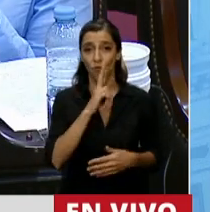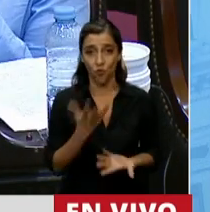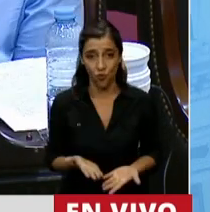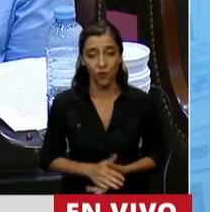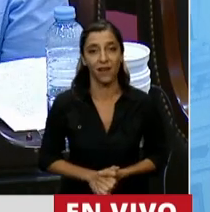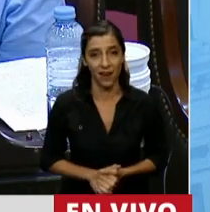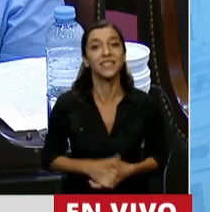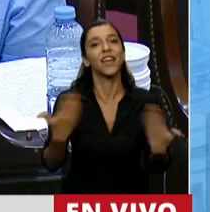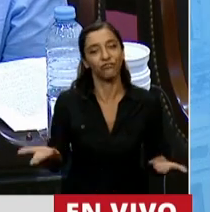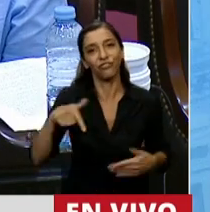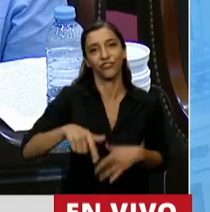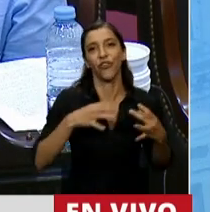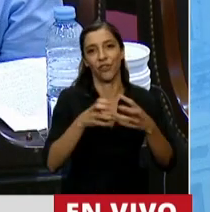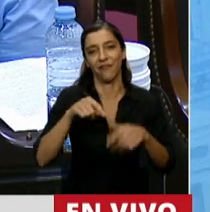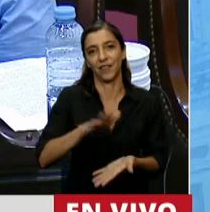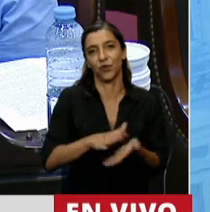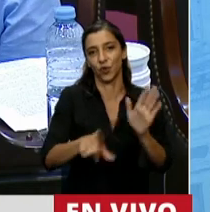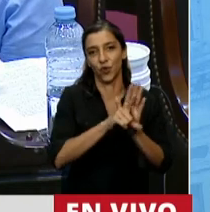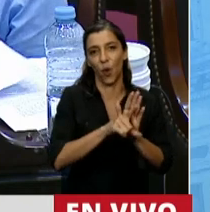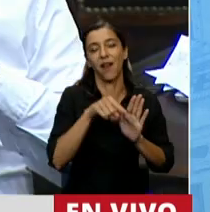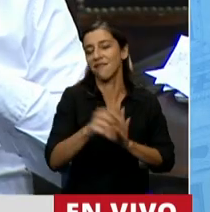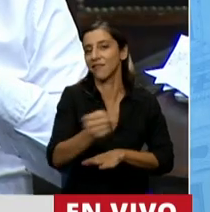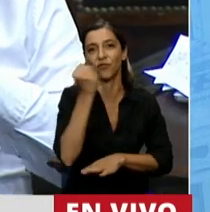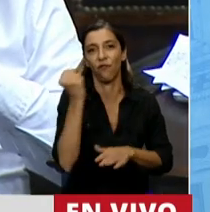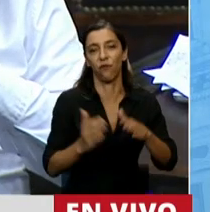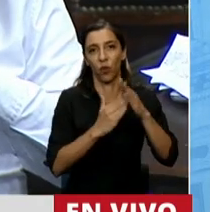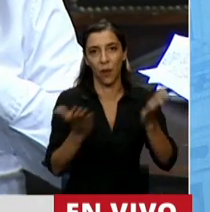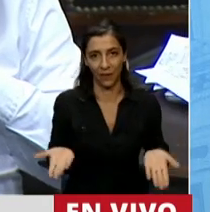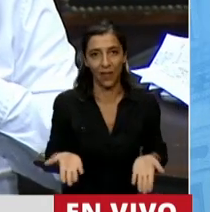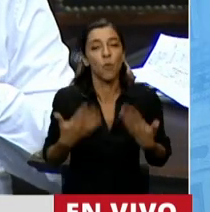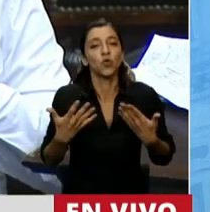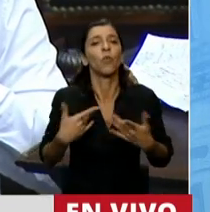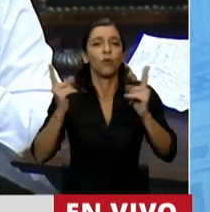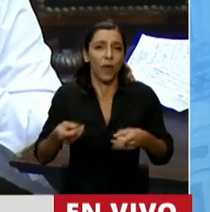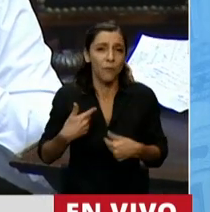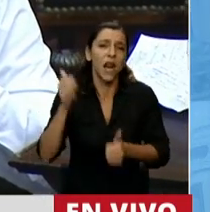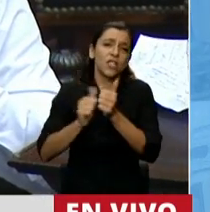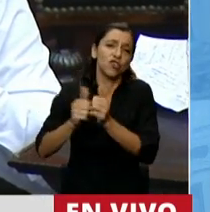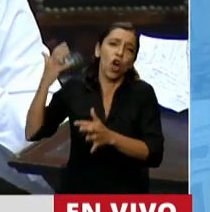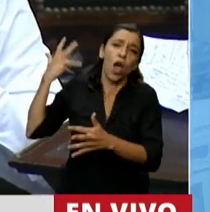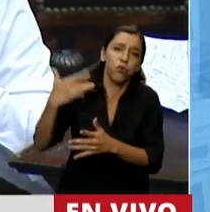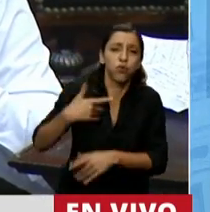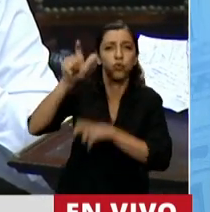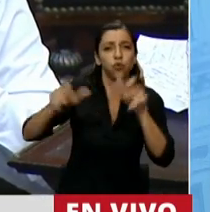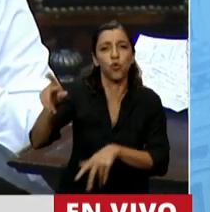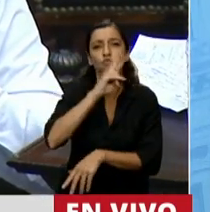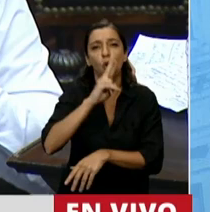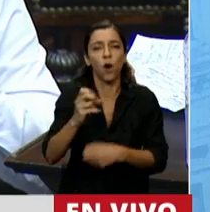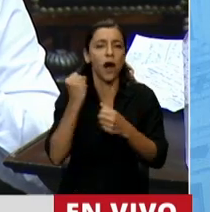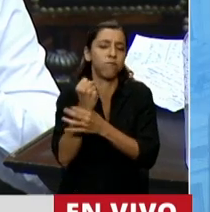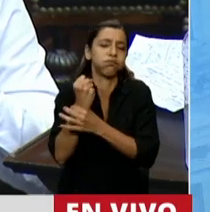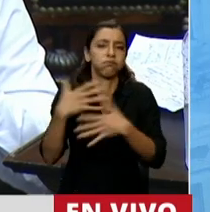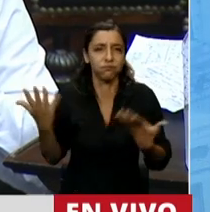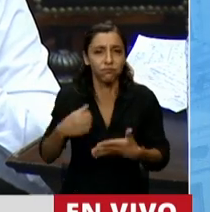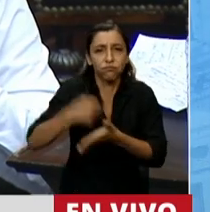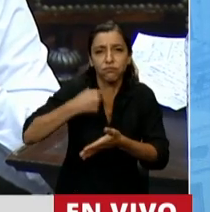hoy pudiendo debatir esta ley y sin duda y centralmente por la lucha histórica de grandes mujeres, todas ellas